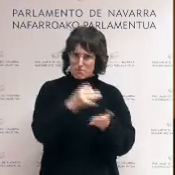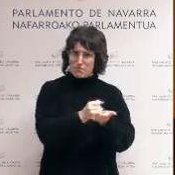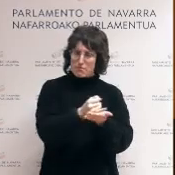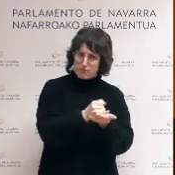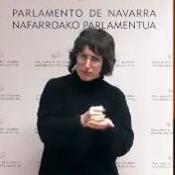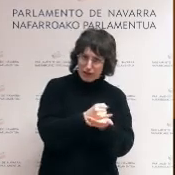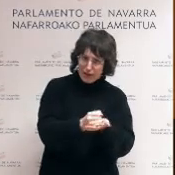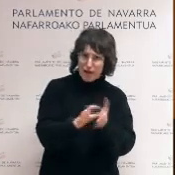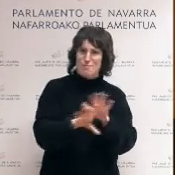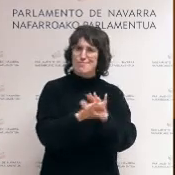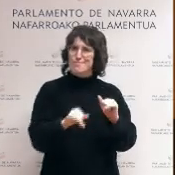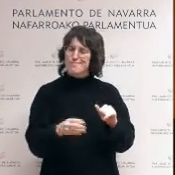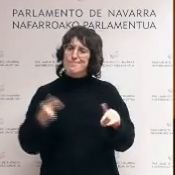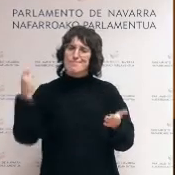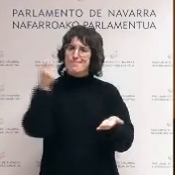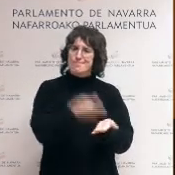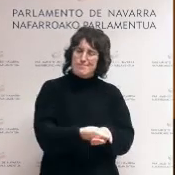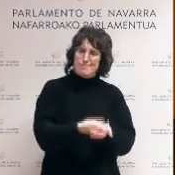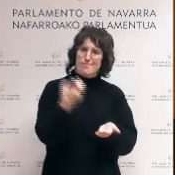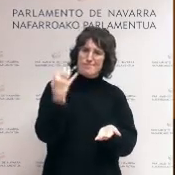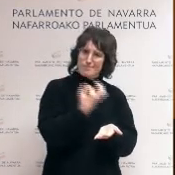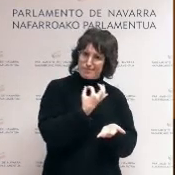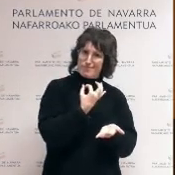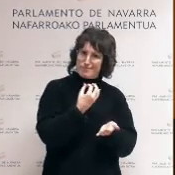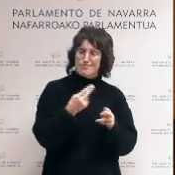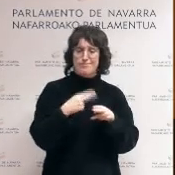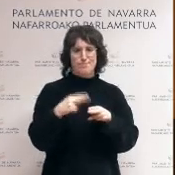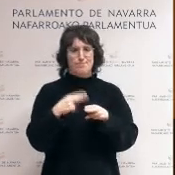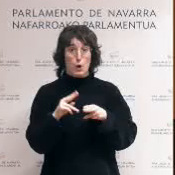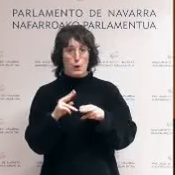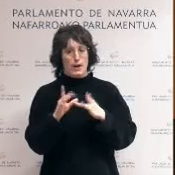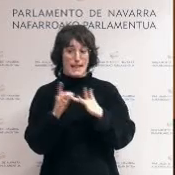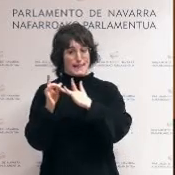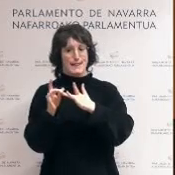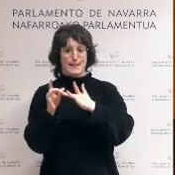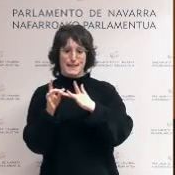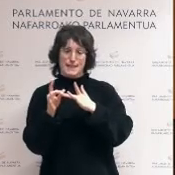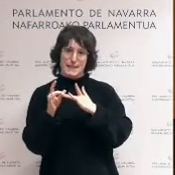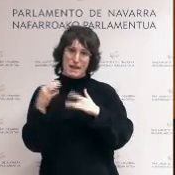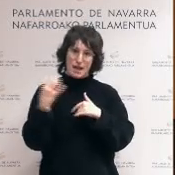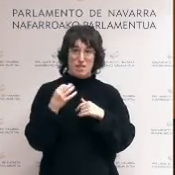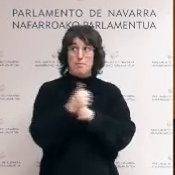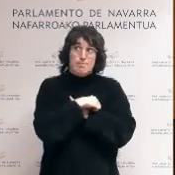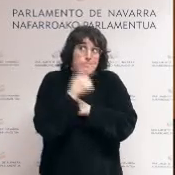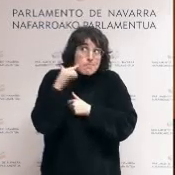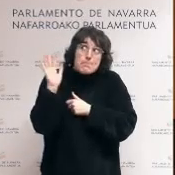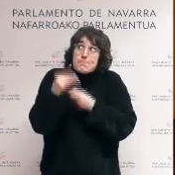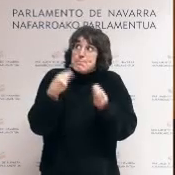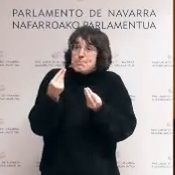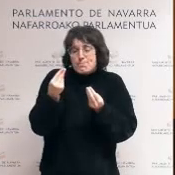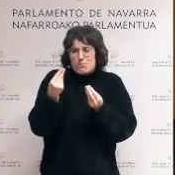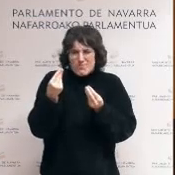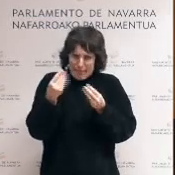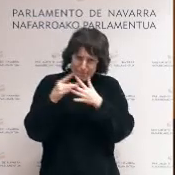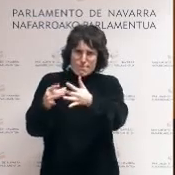retribuido. Una política de anticipación, de liderar, no de esperar. Y una expresión clara del compromiso